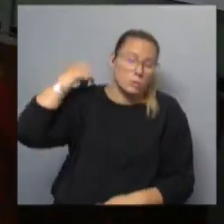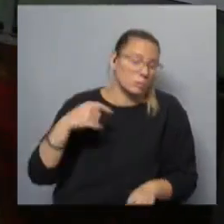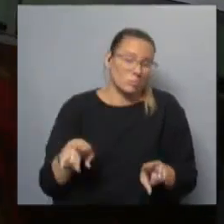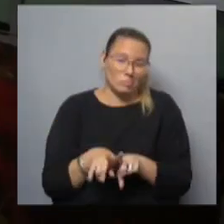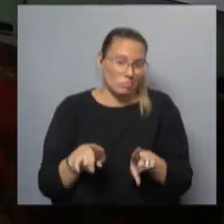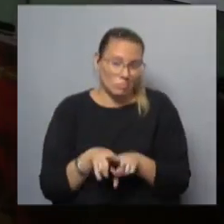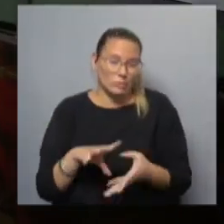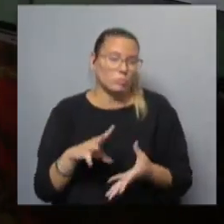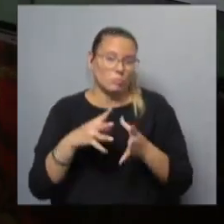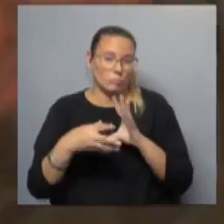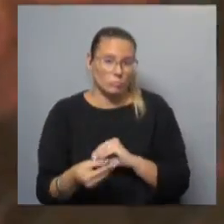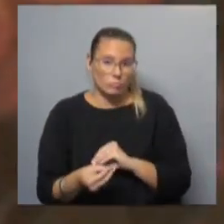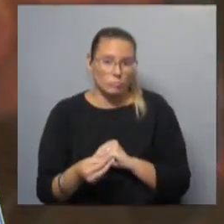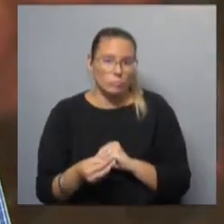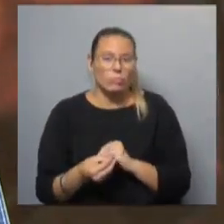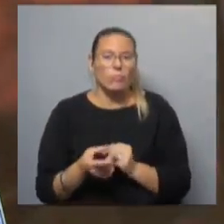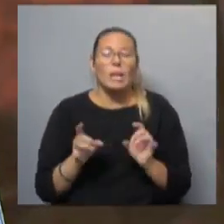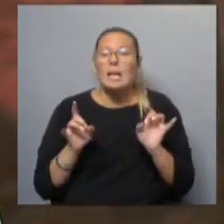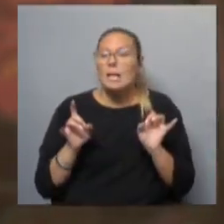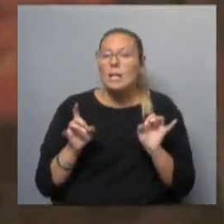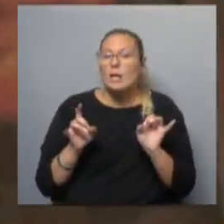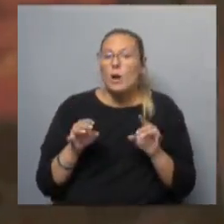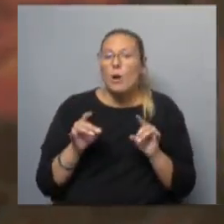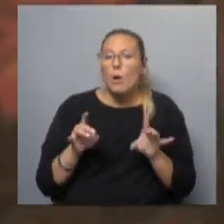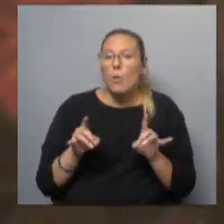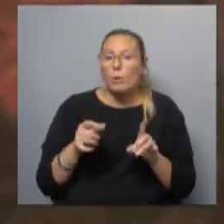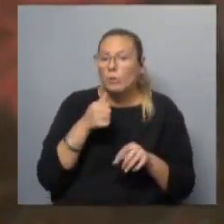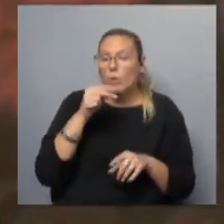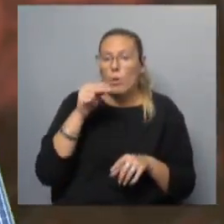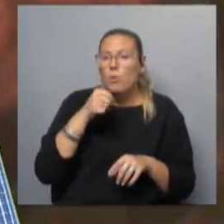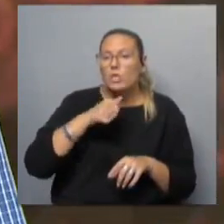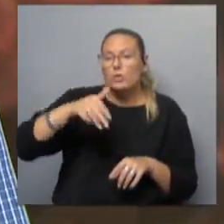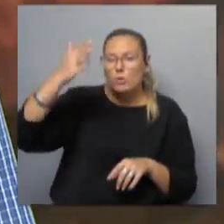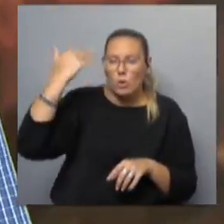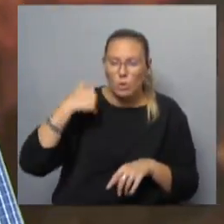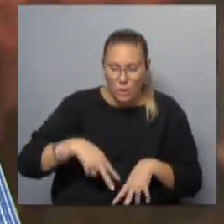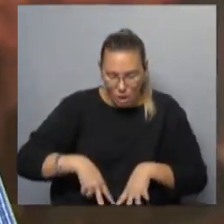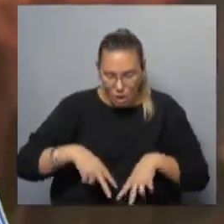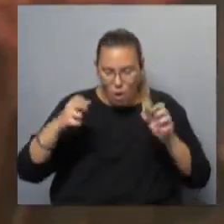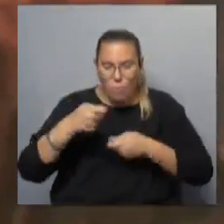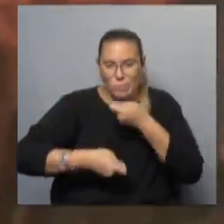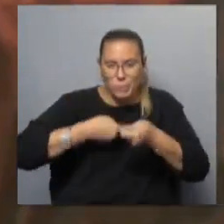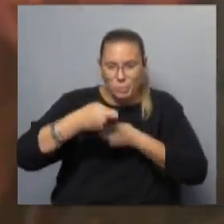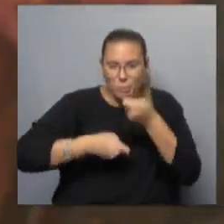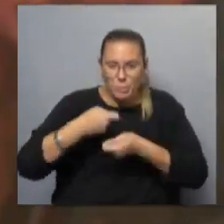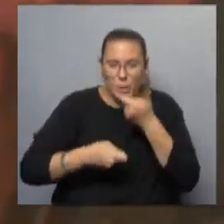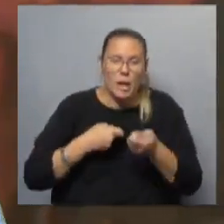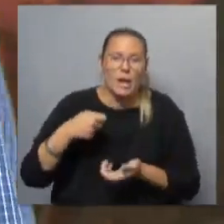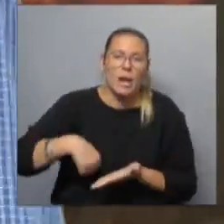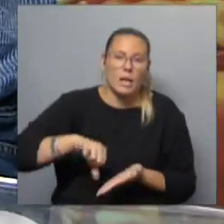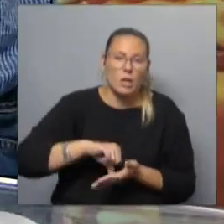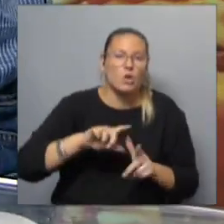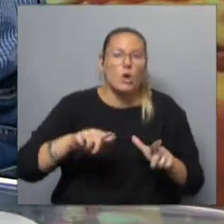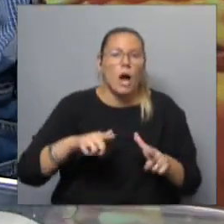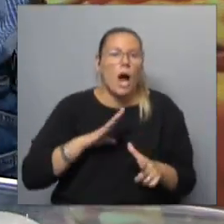cabeza. Entonces, digamos, naturalmente, cuando miramos ese pasado, tendemos a construir la nación. Claro. No hay